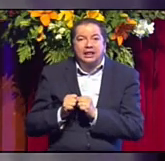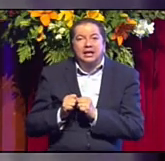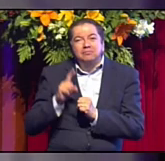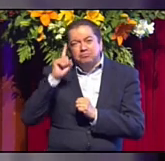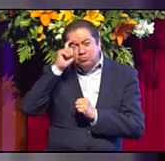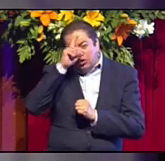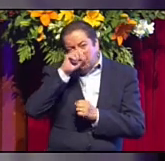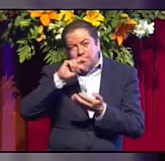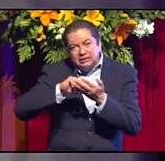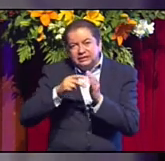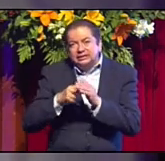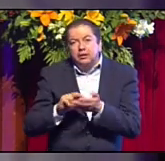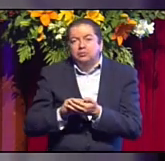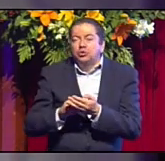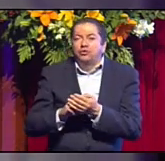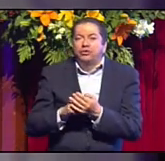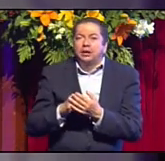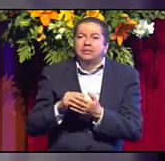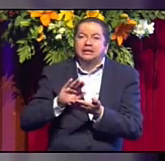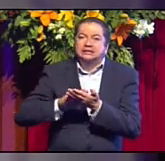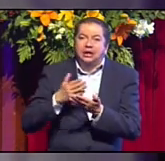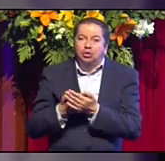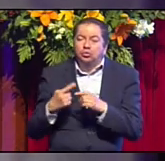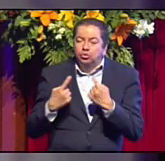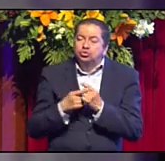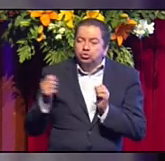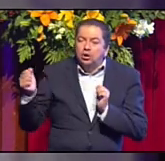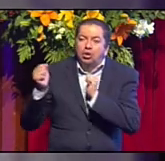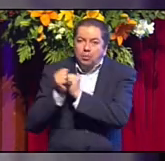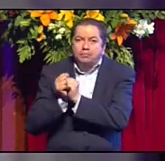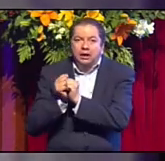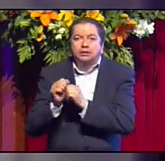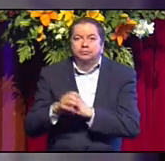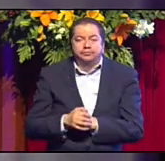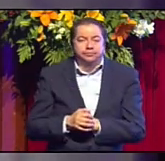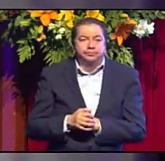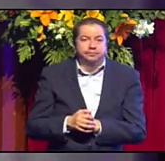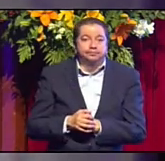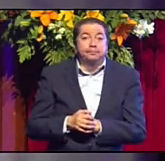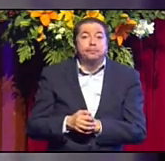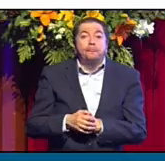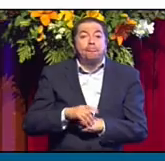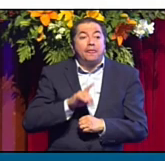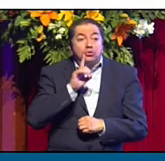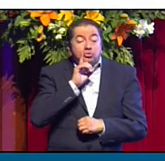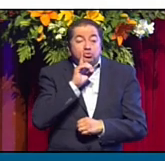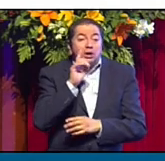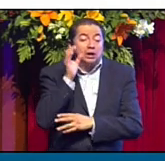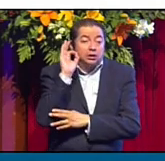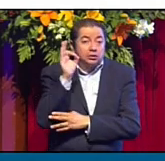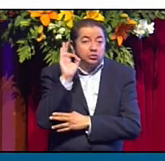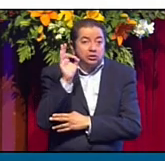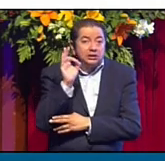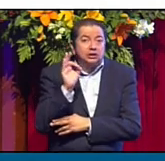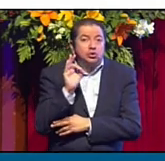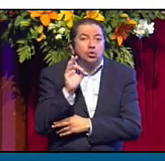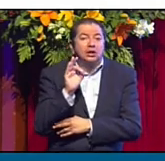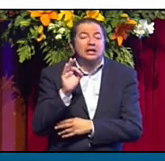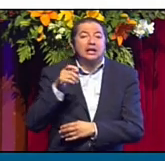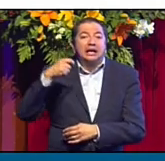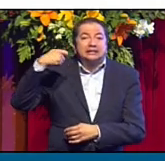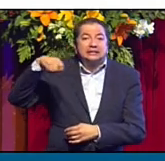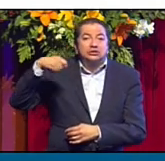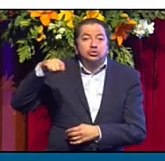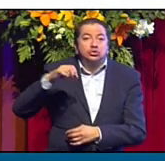de salud que tiene en este momento. Ahí estamos con su señora esposa. Tuvimos reunión también con el senador José